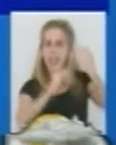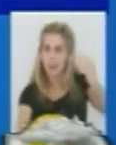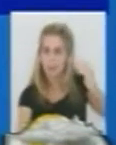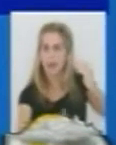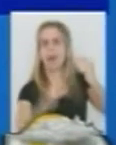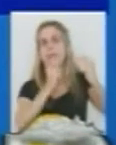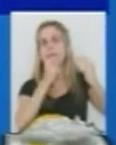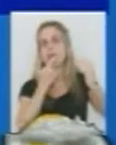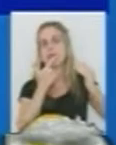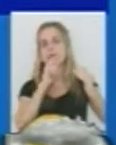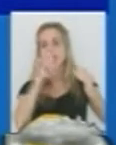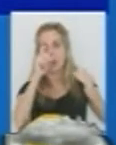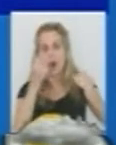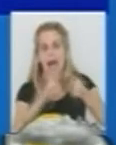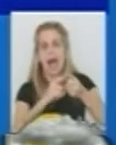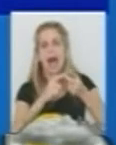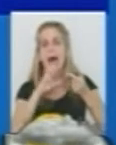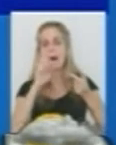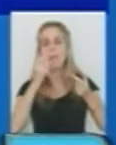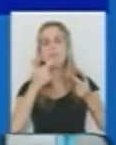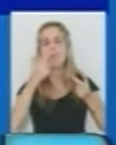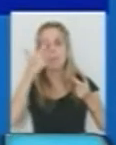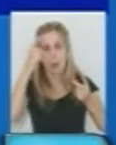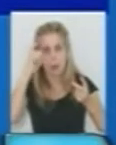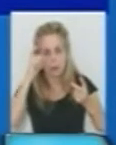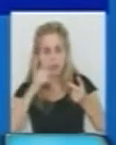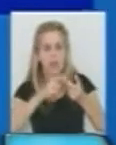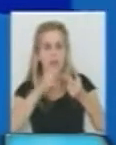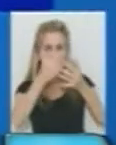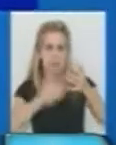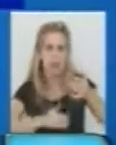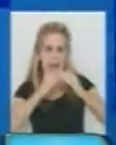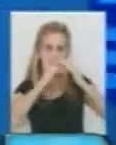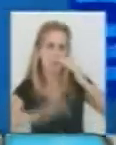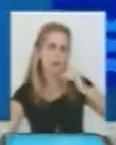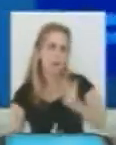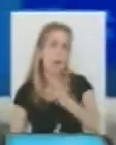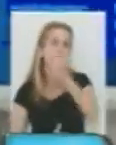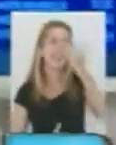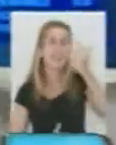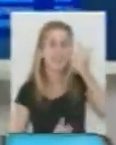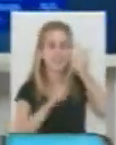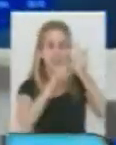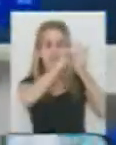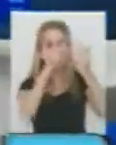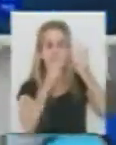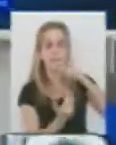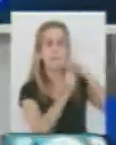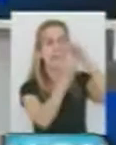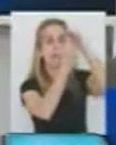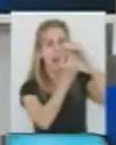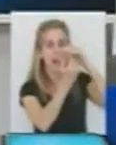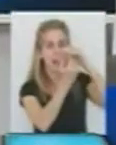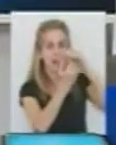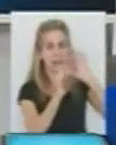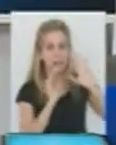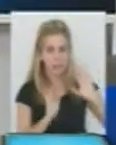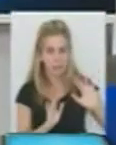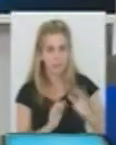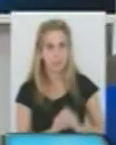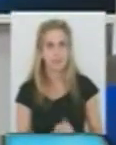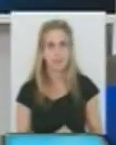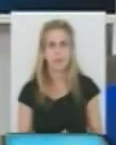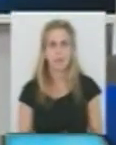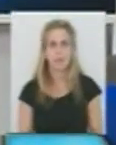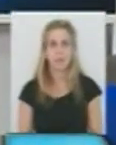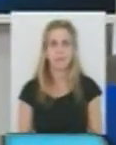mucho Gustavo Posse también en el Frente Renovador, ¿sí? Todos van a ir, yo creo, a diferentes internas, a diferentes primarias.